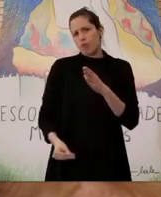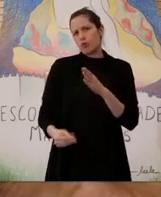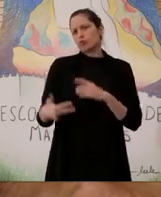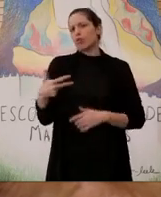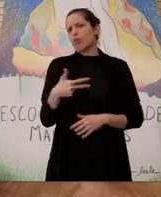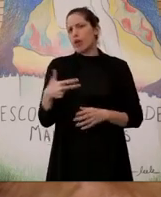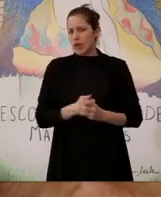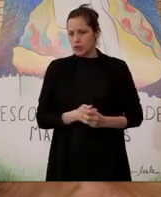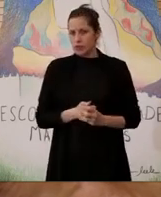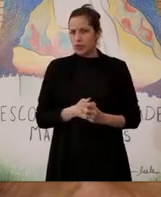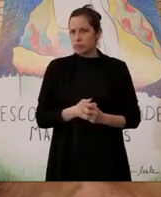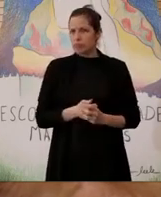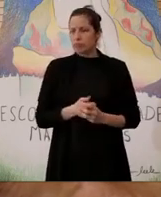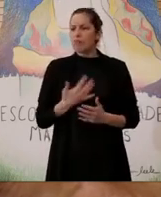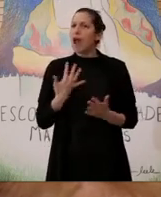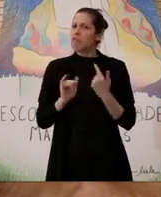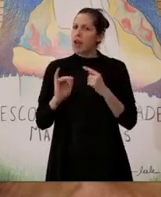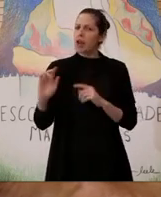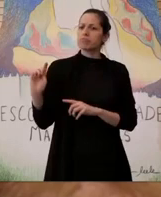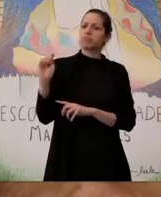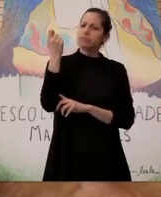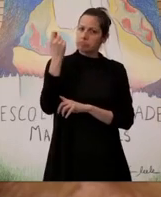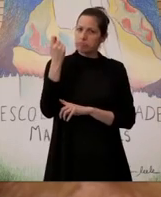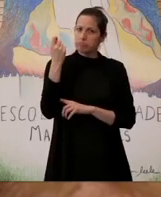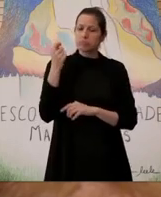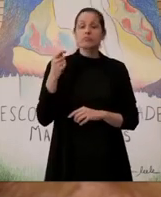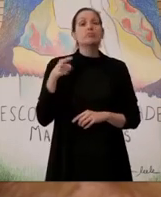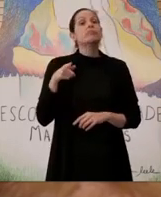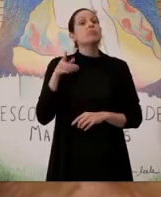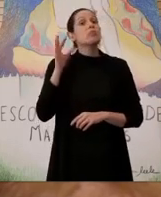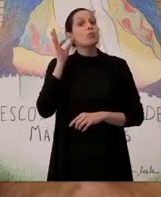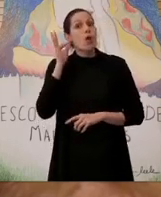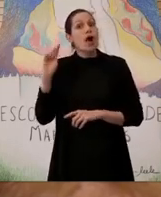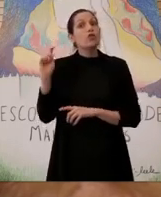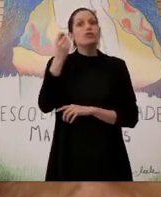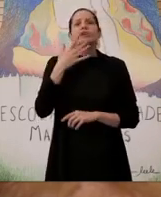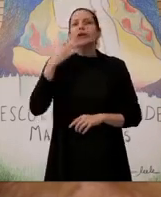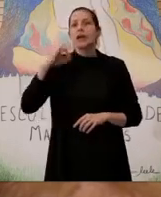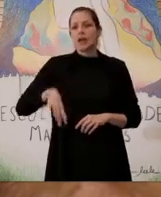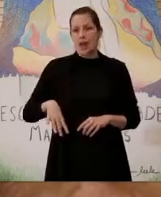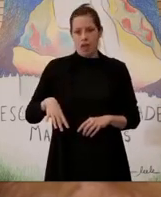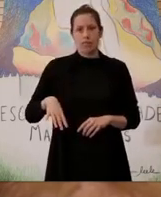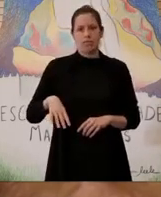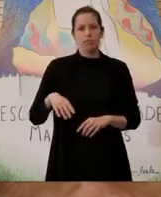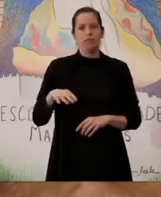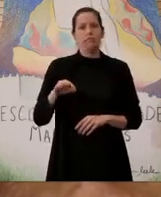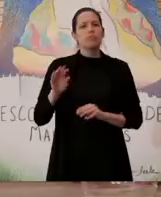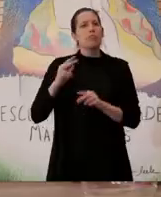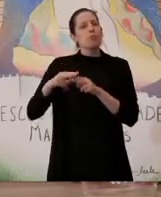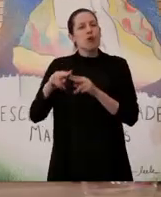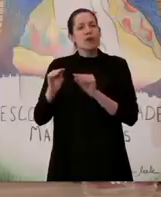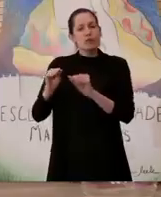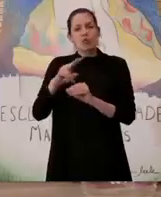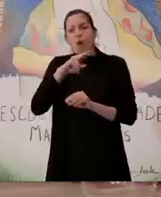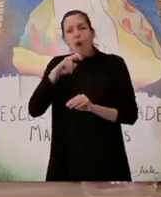conservadora pero resistente y feminista como erasimo de él quiero decirlo aquí y luego por eso estoy muy contenta de que